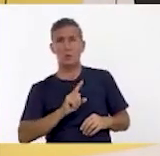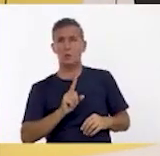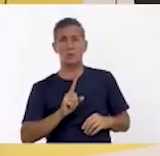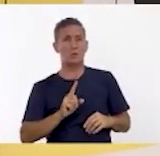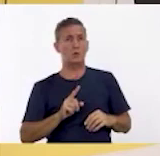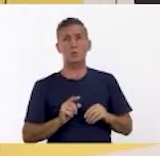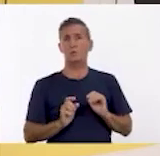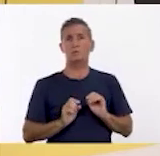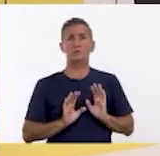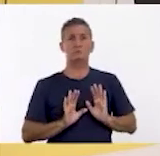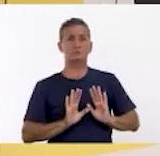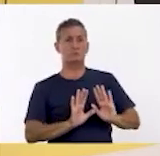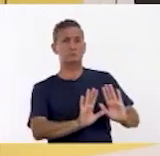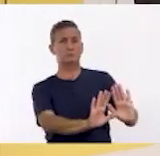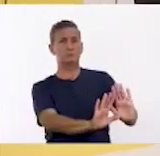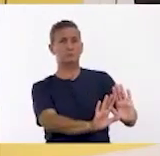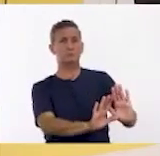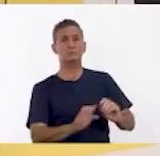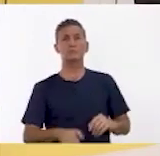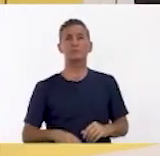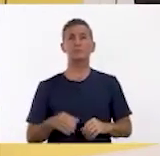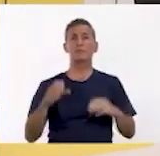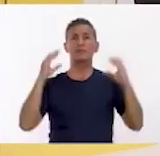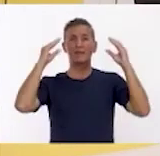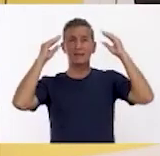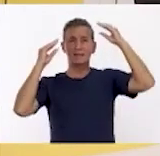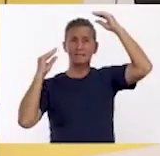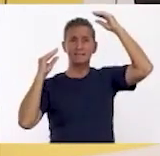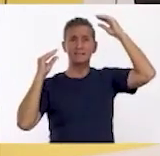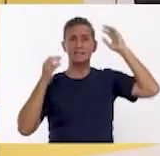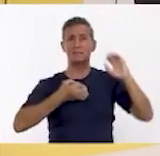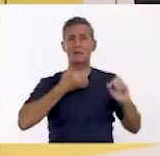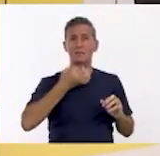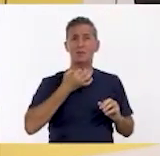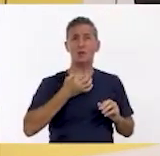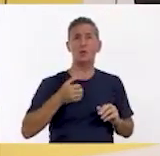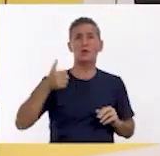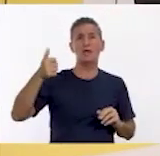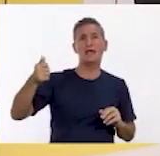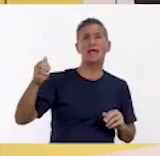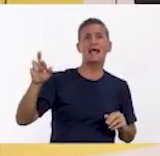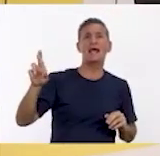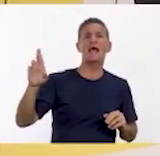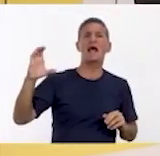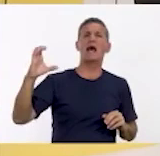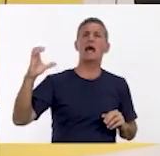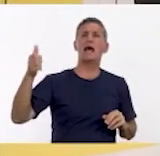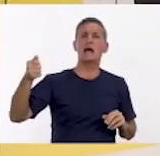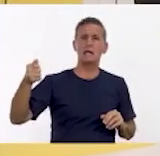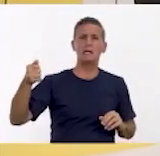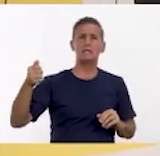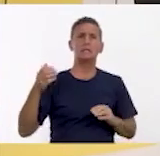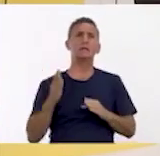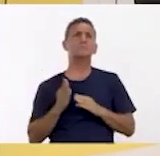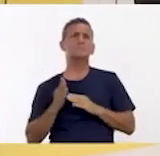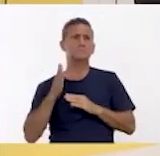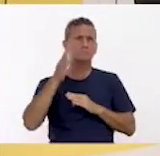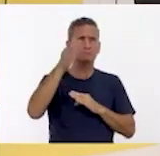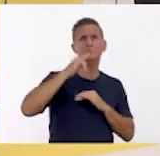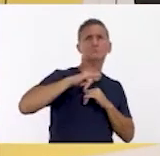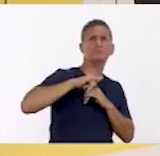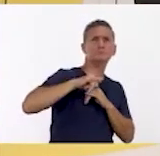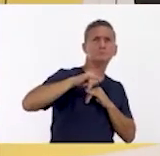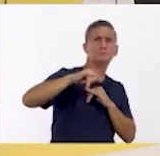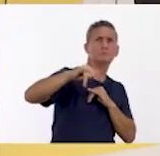permitieron. Chávez dijo que el ALCA iba a ir bien lejos, con palabras fuertes. Y sencillamente